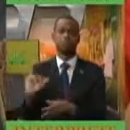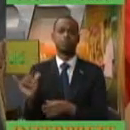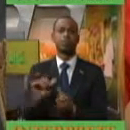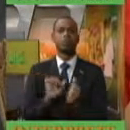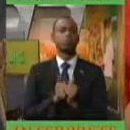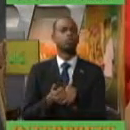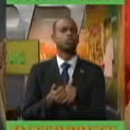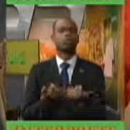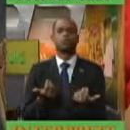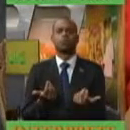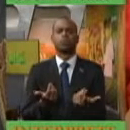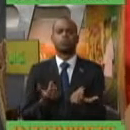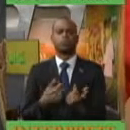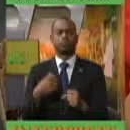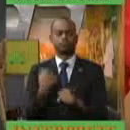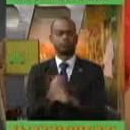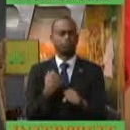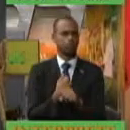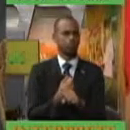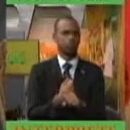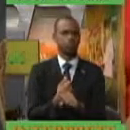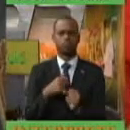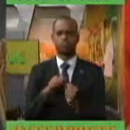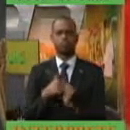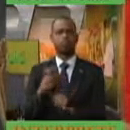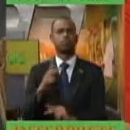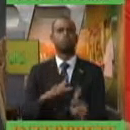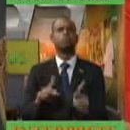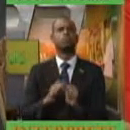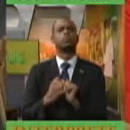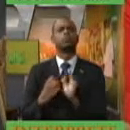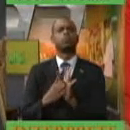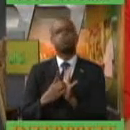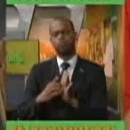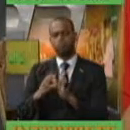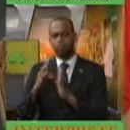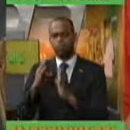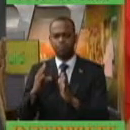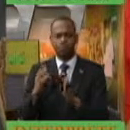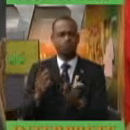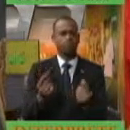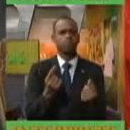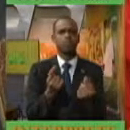¿Cómo debemos trabajar? ¿Cómo debemos tratar a las personas con discapacidad? ¿En